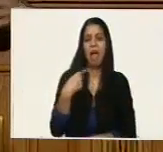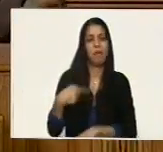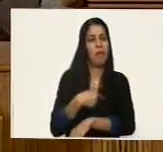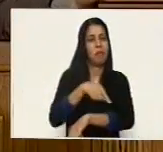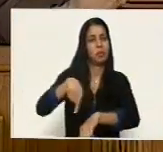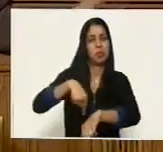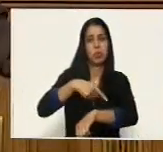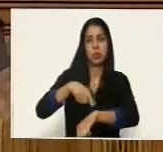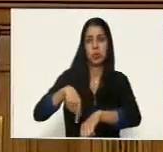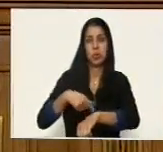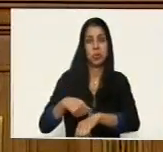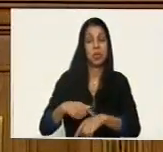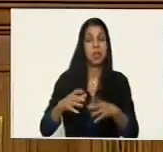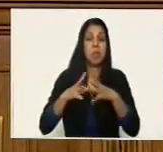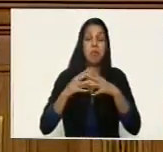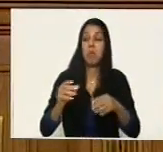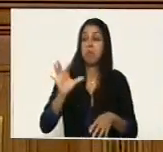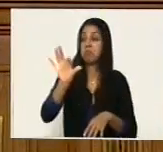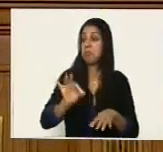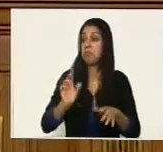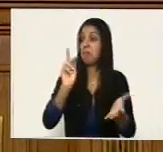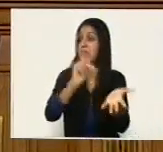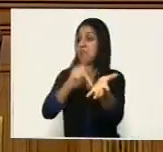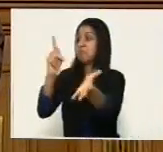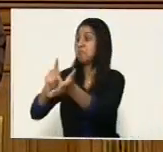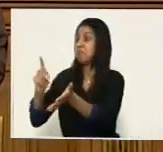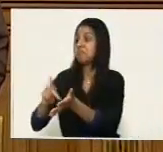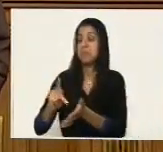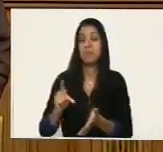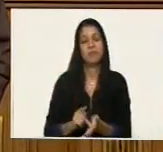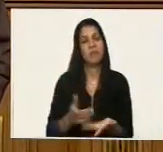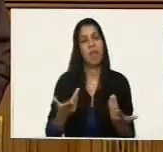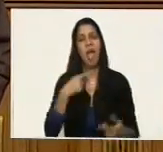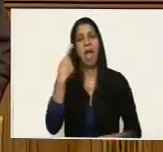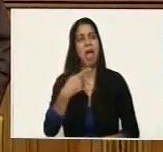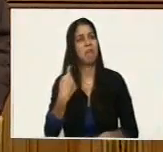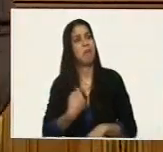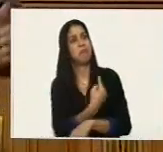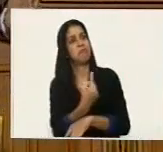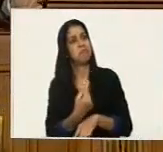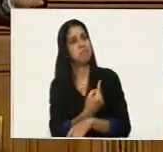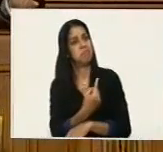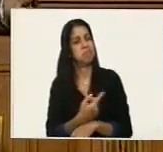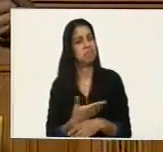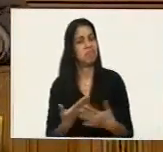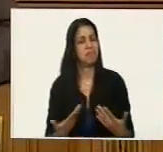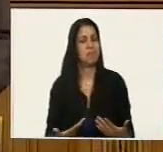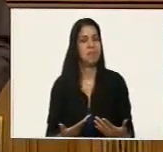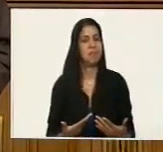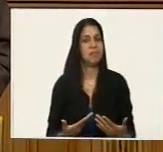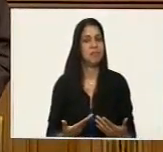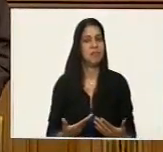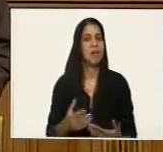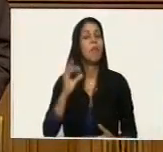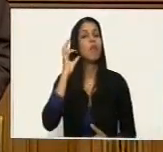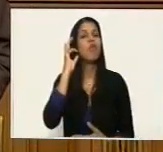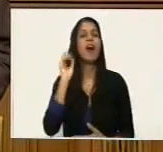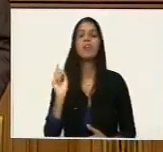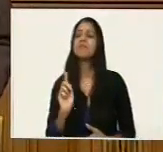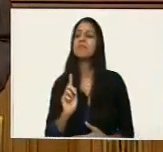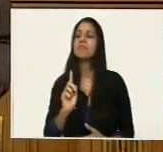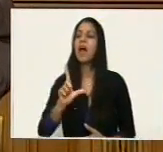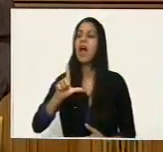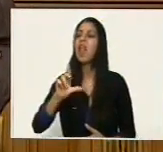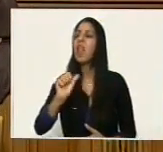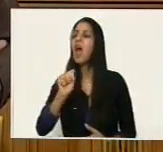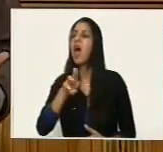eso todos han hablado. Y quizás el misterio lo develó la compañera Laura Alarcón, quien me decía,